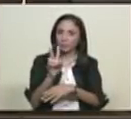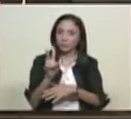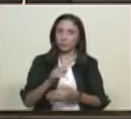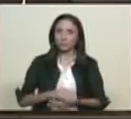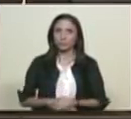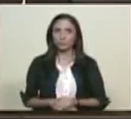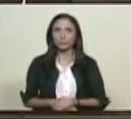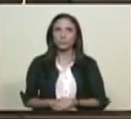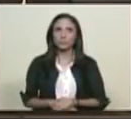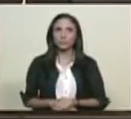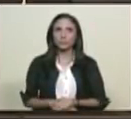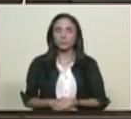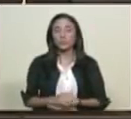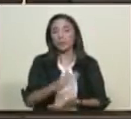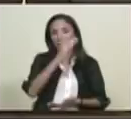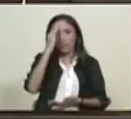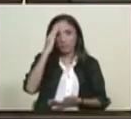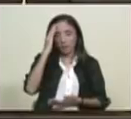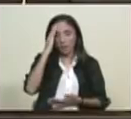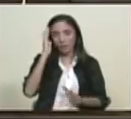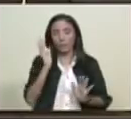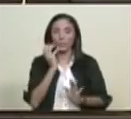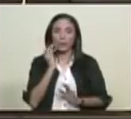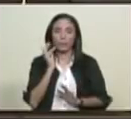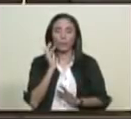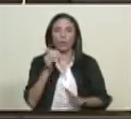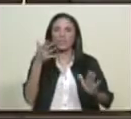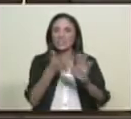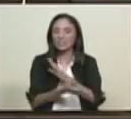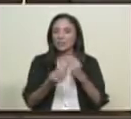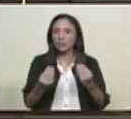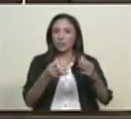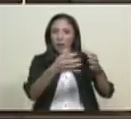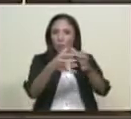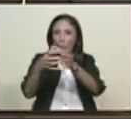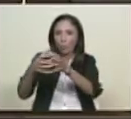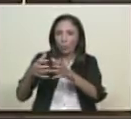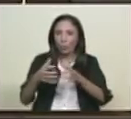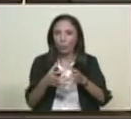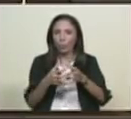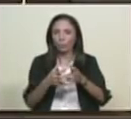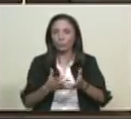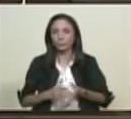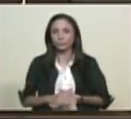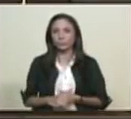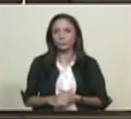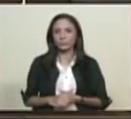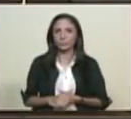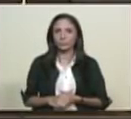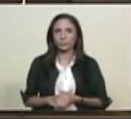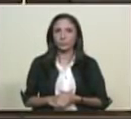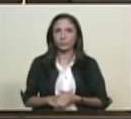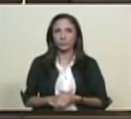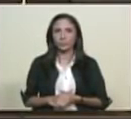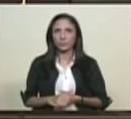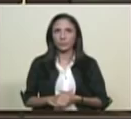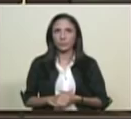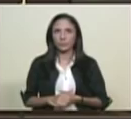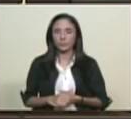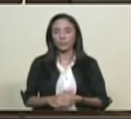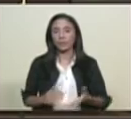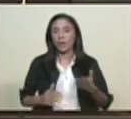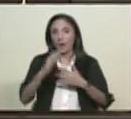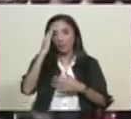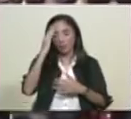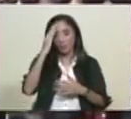Saber, como siento que corre en la conciencia de los altos magistrados